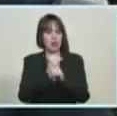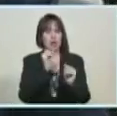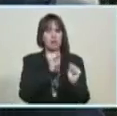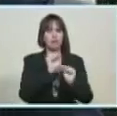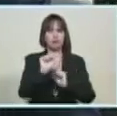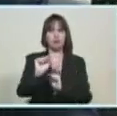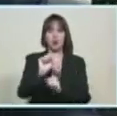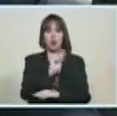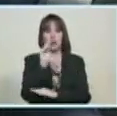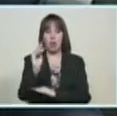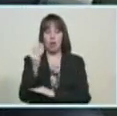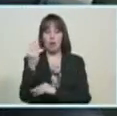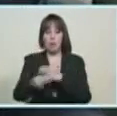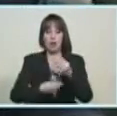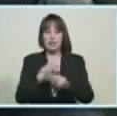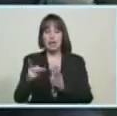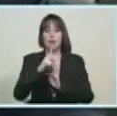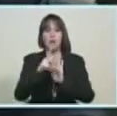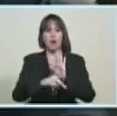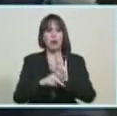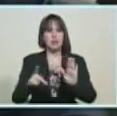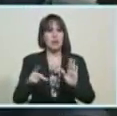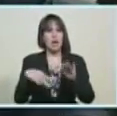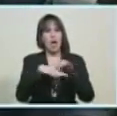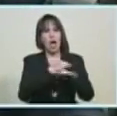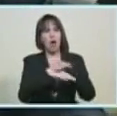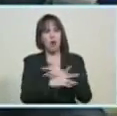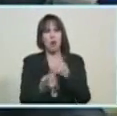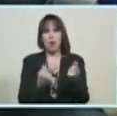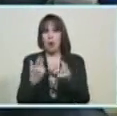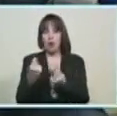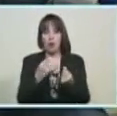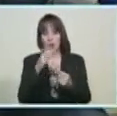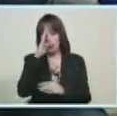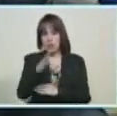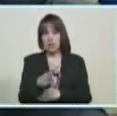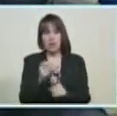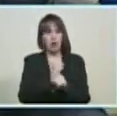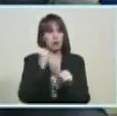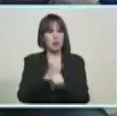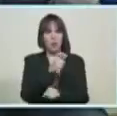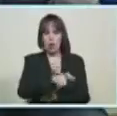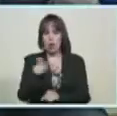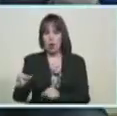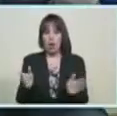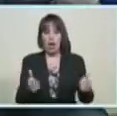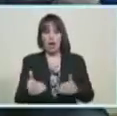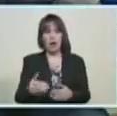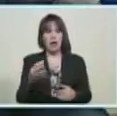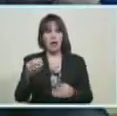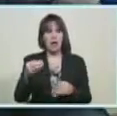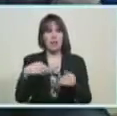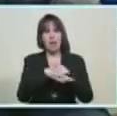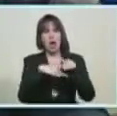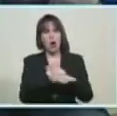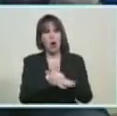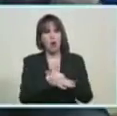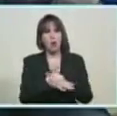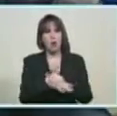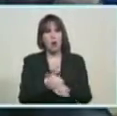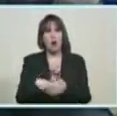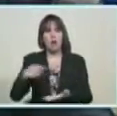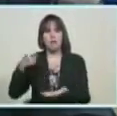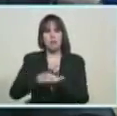protección, una política de ahorro también dirigida a los trabajadores, a las cajas de ahorro de los trabajadores, a los fondos